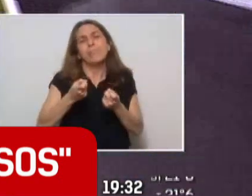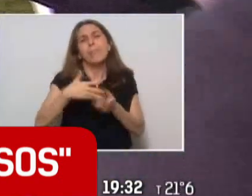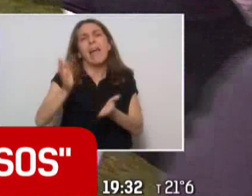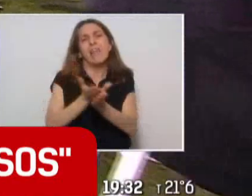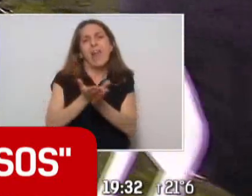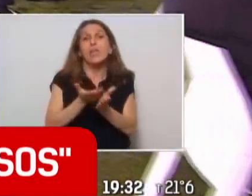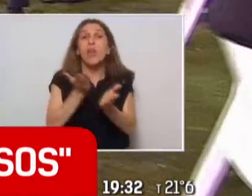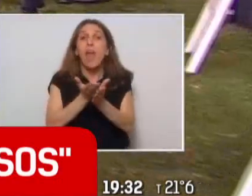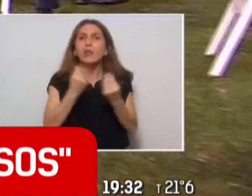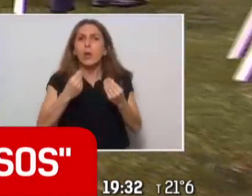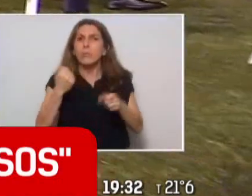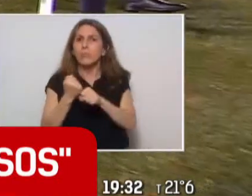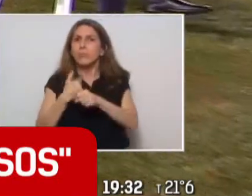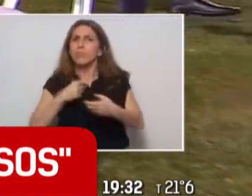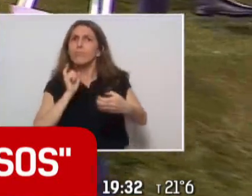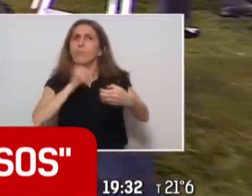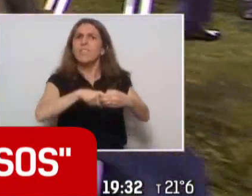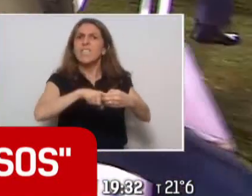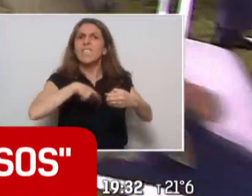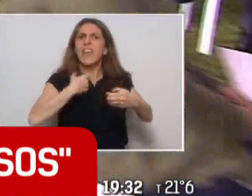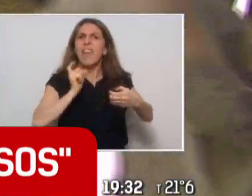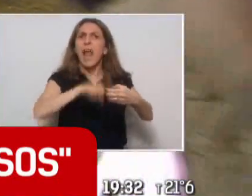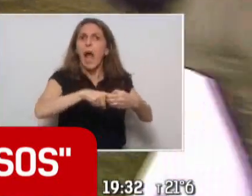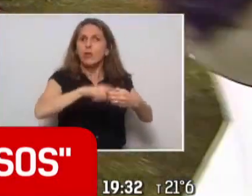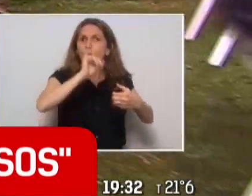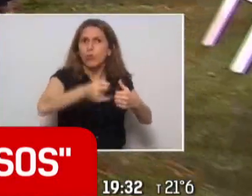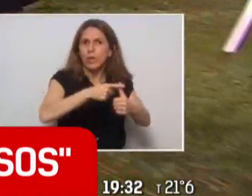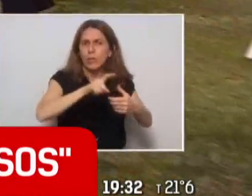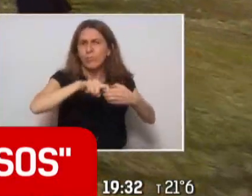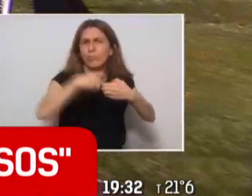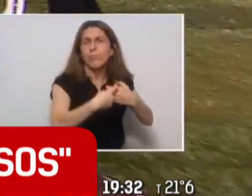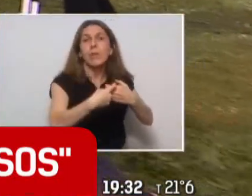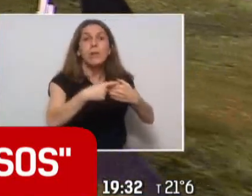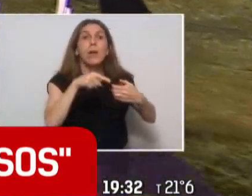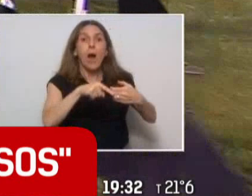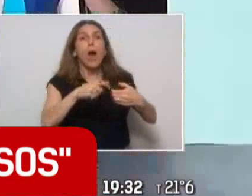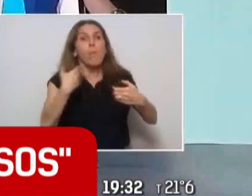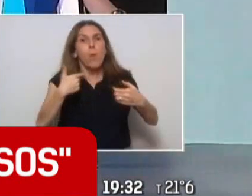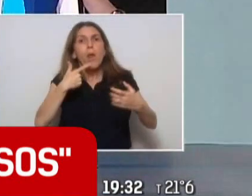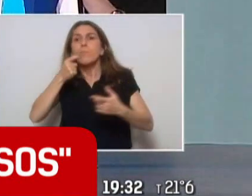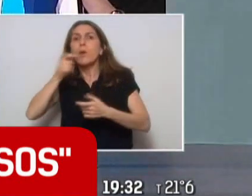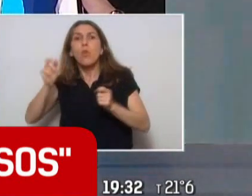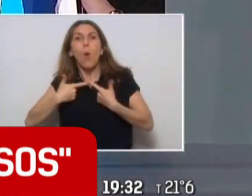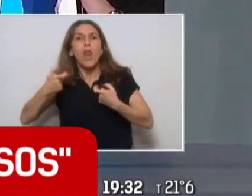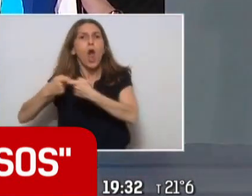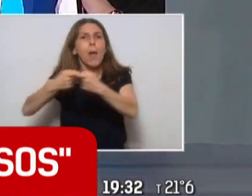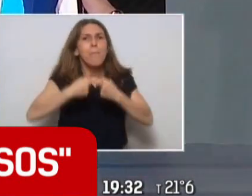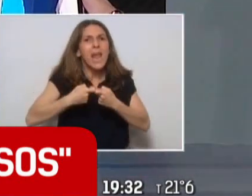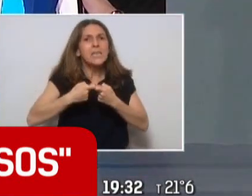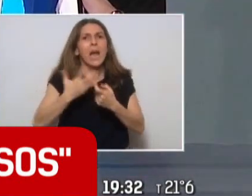El derecho a sindicalizarse, que impidió que los empresarios, los patrones,